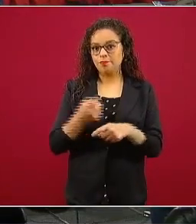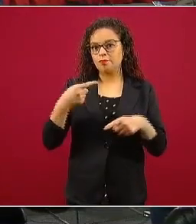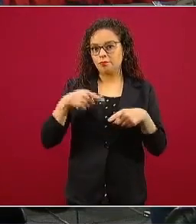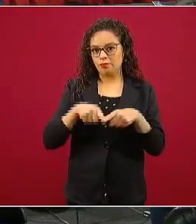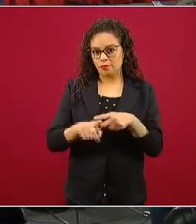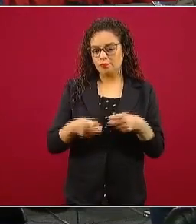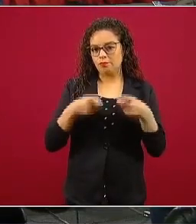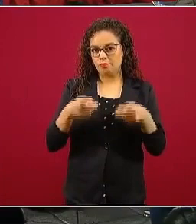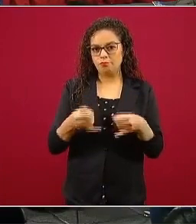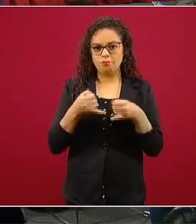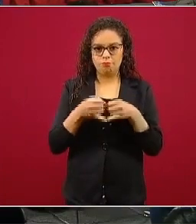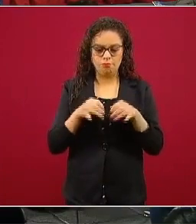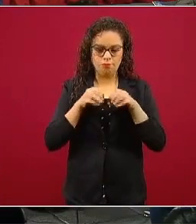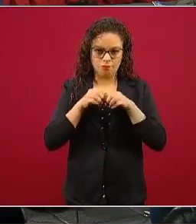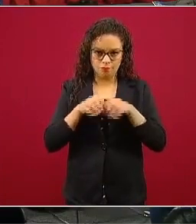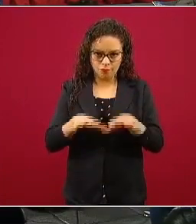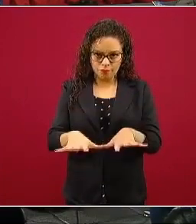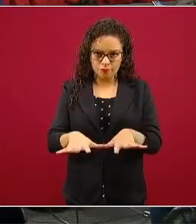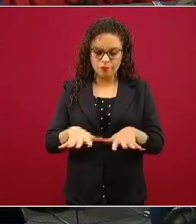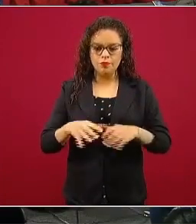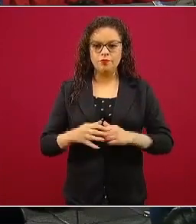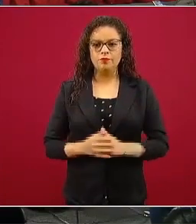informar el día de hoy